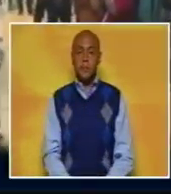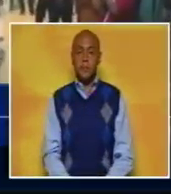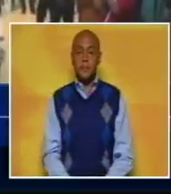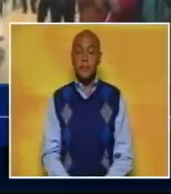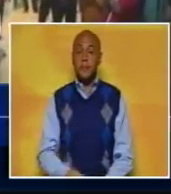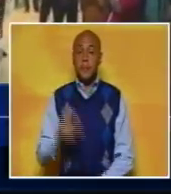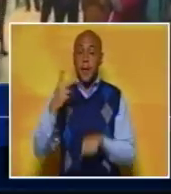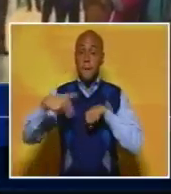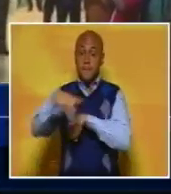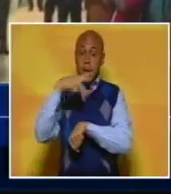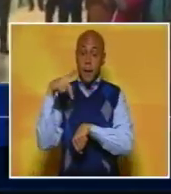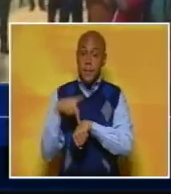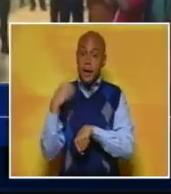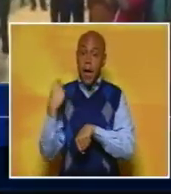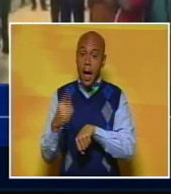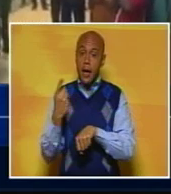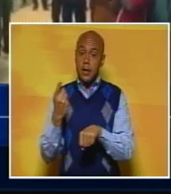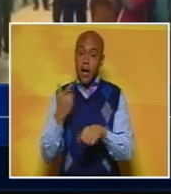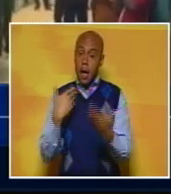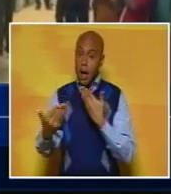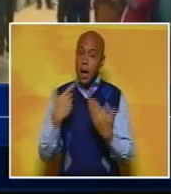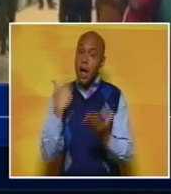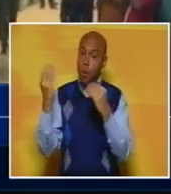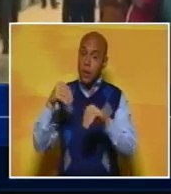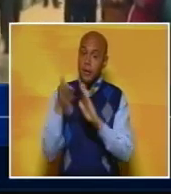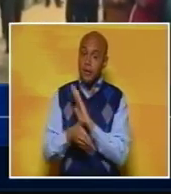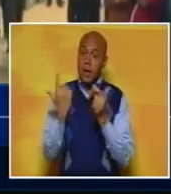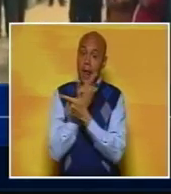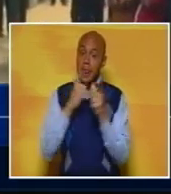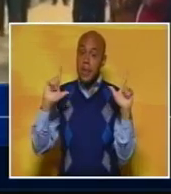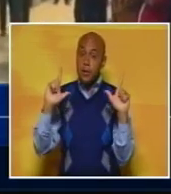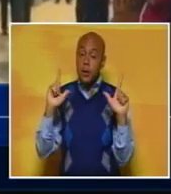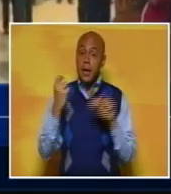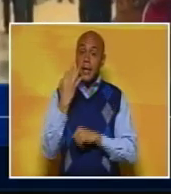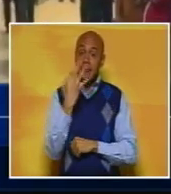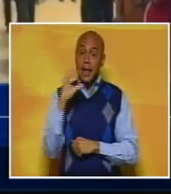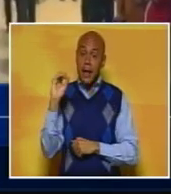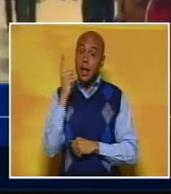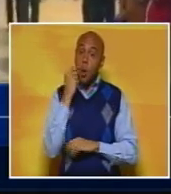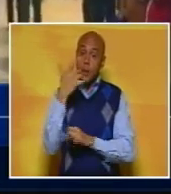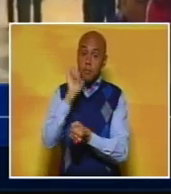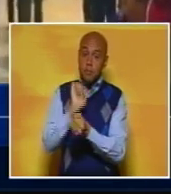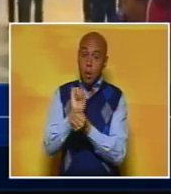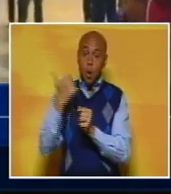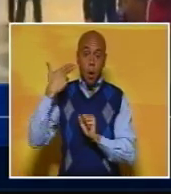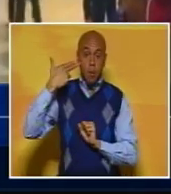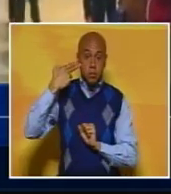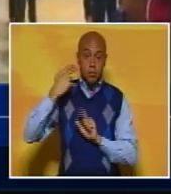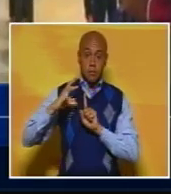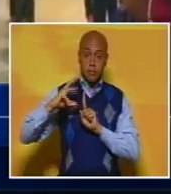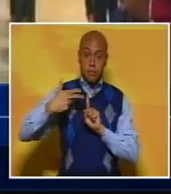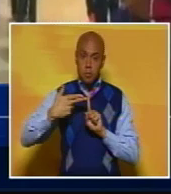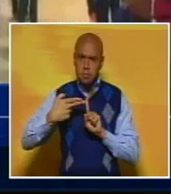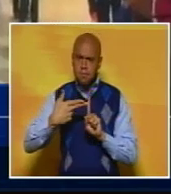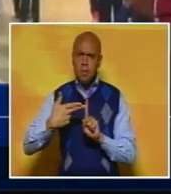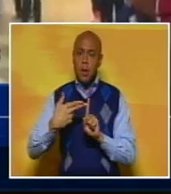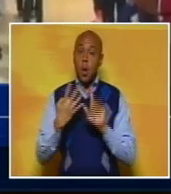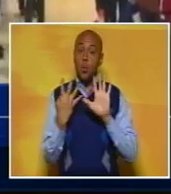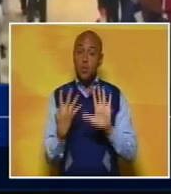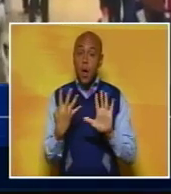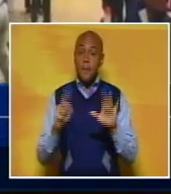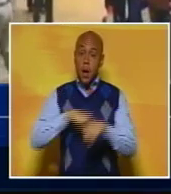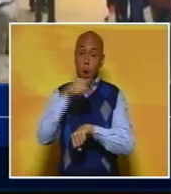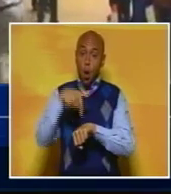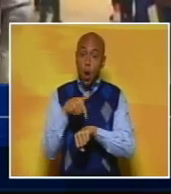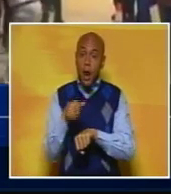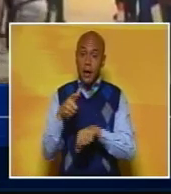En Filipinas, tras una negociación, fueron liberados los cerca de 30 rehenes que permanecían secuestrados durante 9 horas en un centro